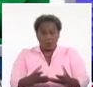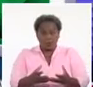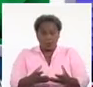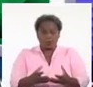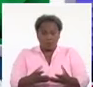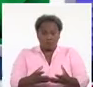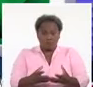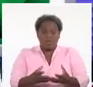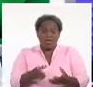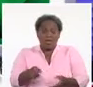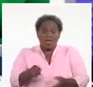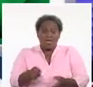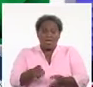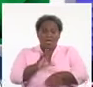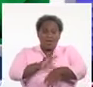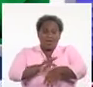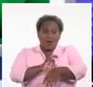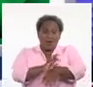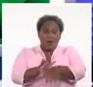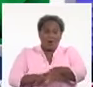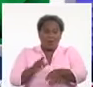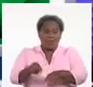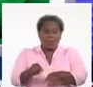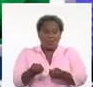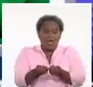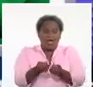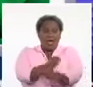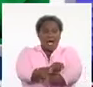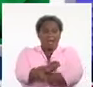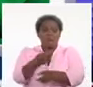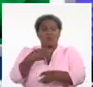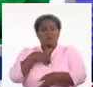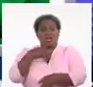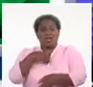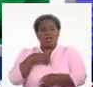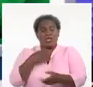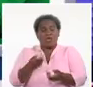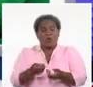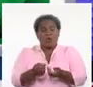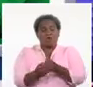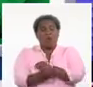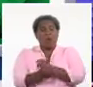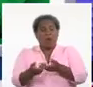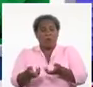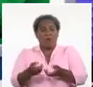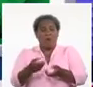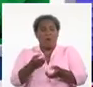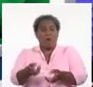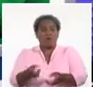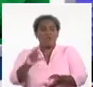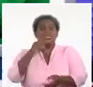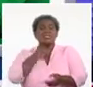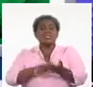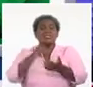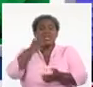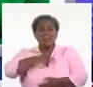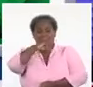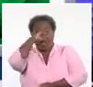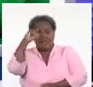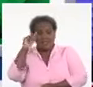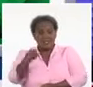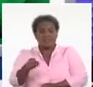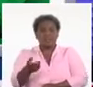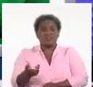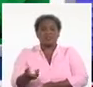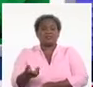virus con los cambios que ha tenido, pero que indiscutiblemente ha tenido en